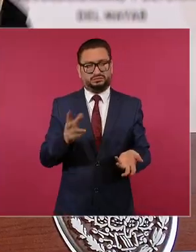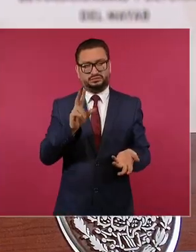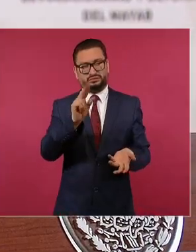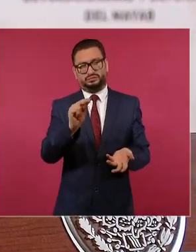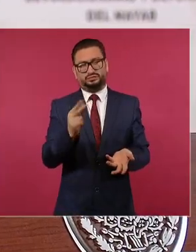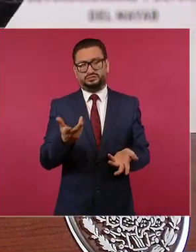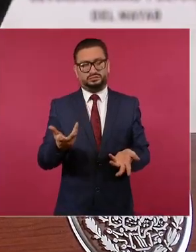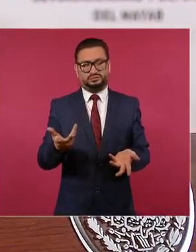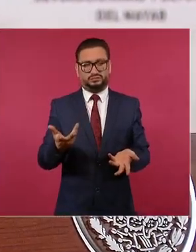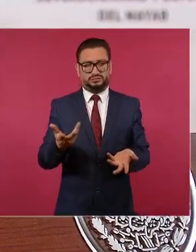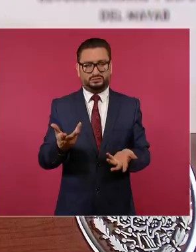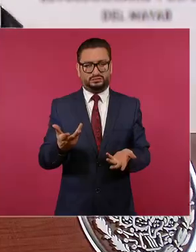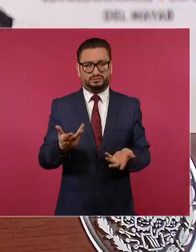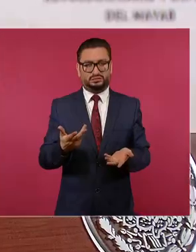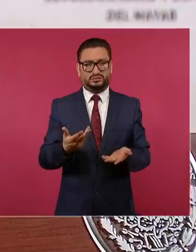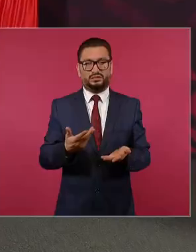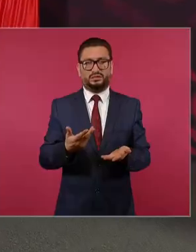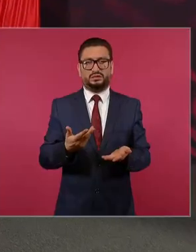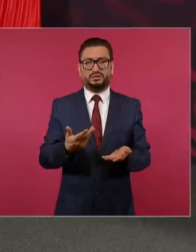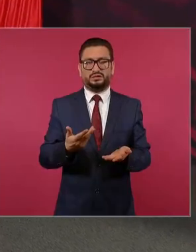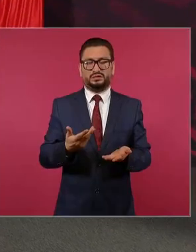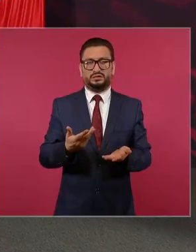y ahora ya